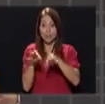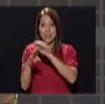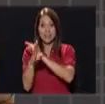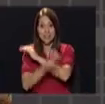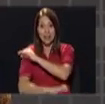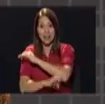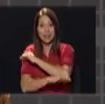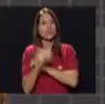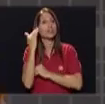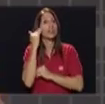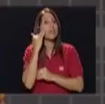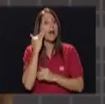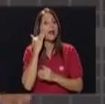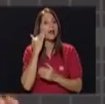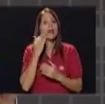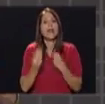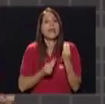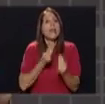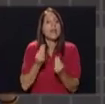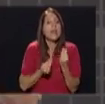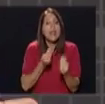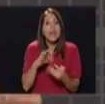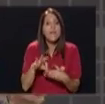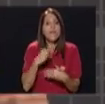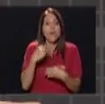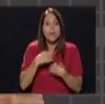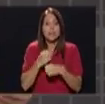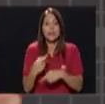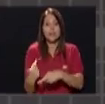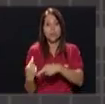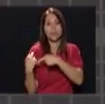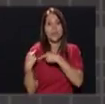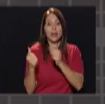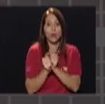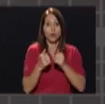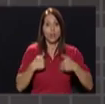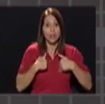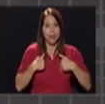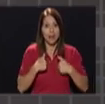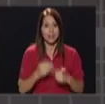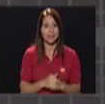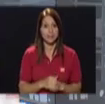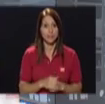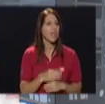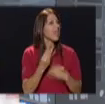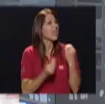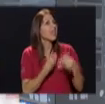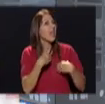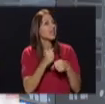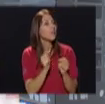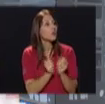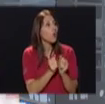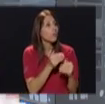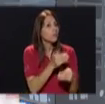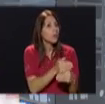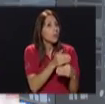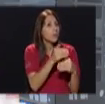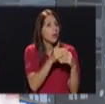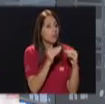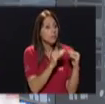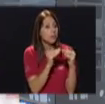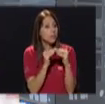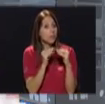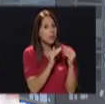sepamos cuáles son las buenas prácticas responsables que podemos tener con los animales silvestres. ¿Y qué hacemos con los